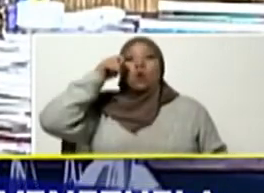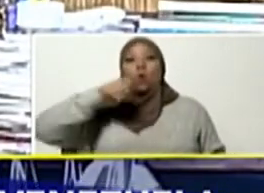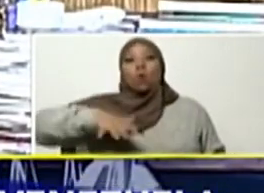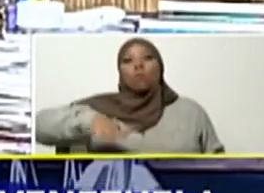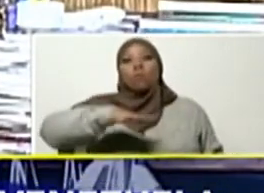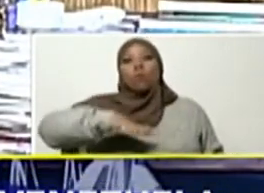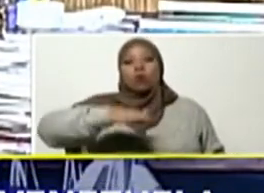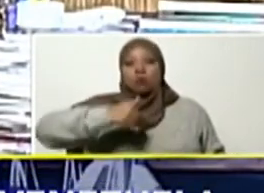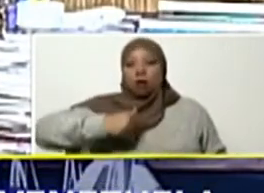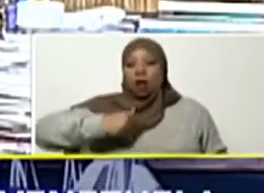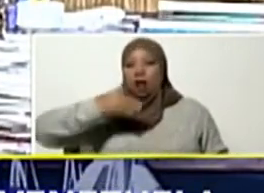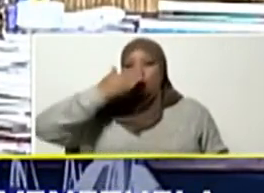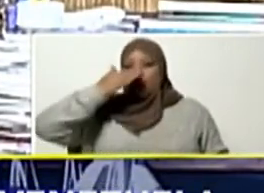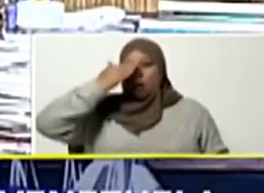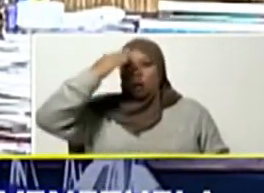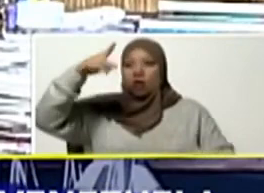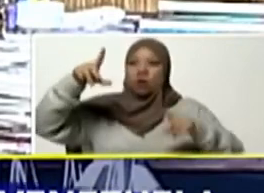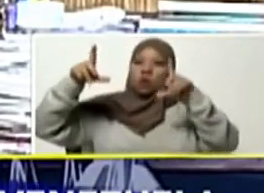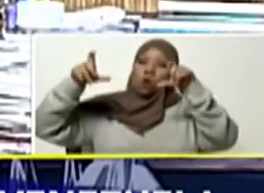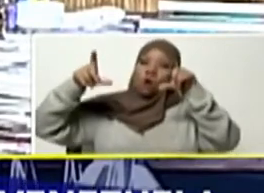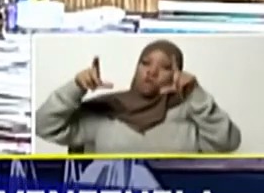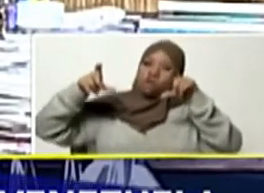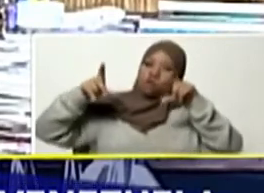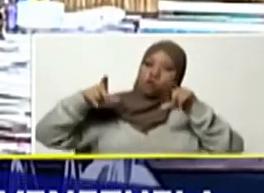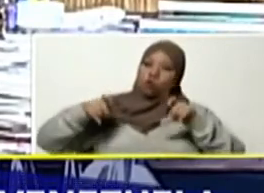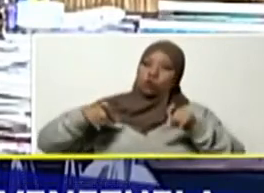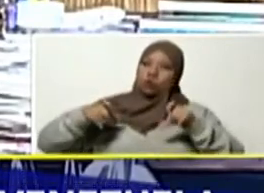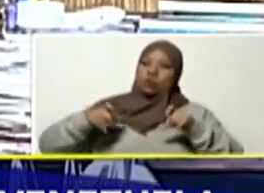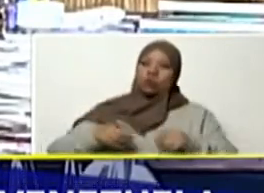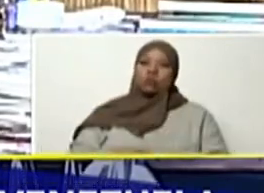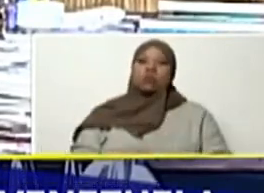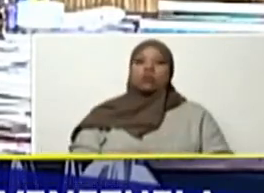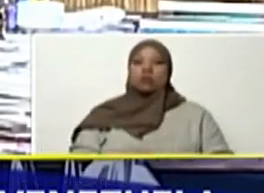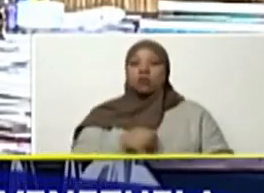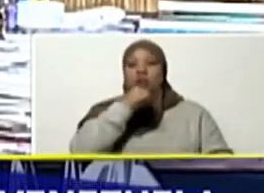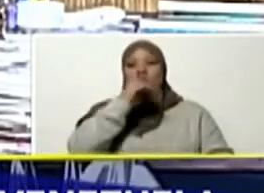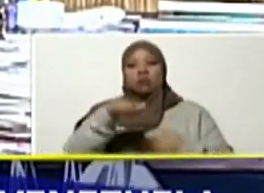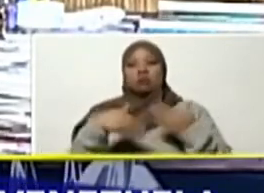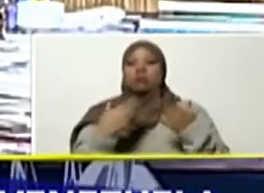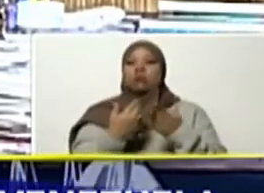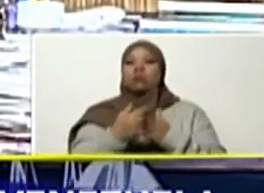árabes. Esas fotos que uno ve de Argelia, de los pueblos árabes en Argelia.